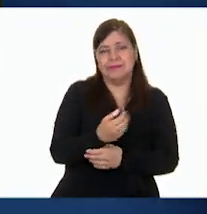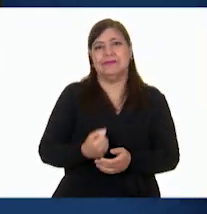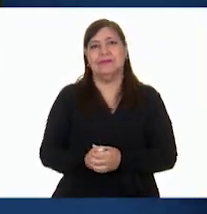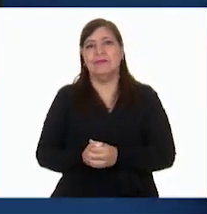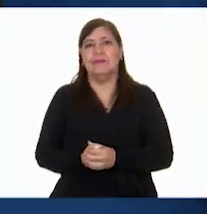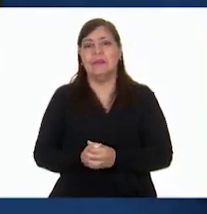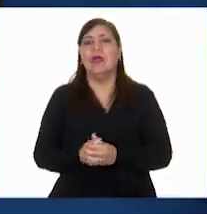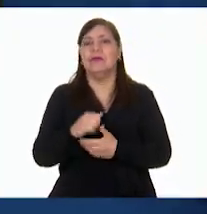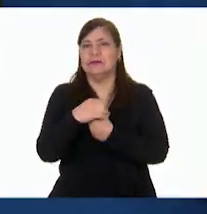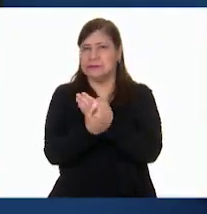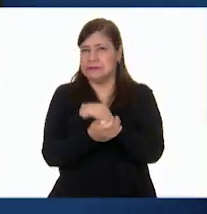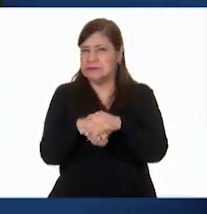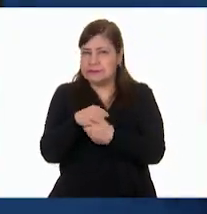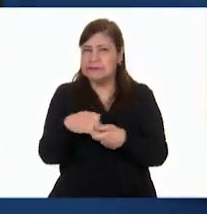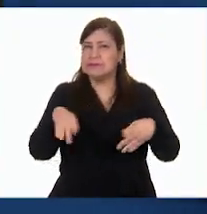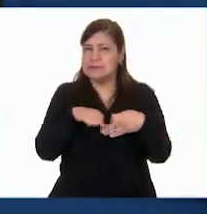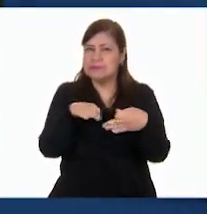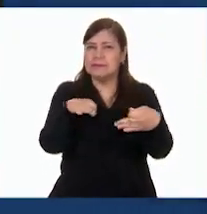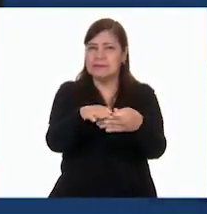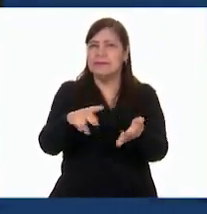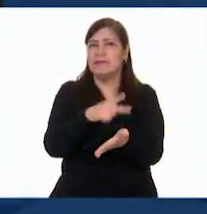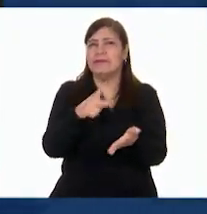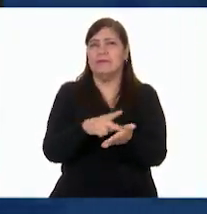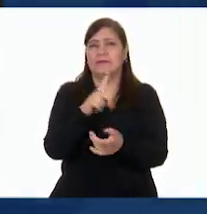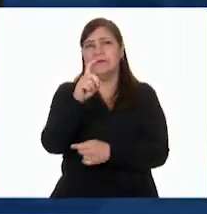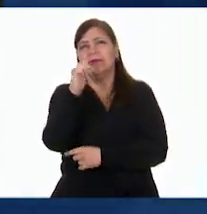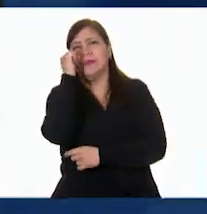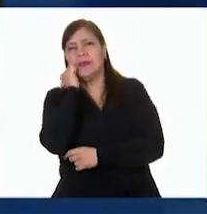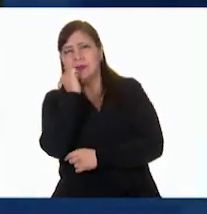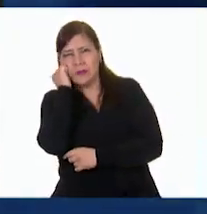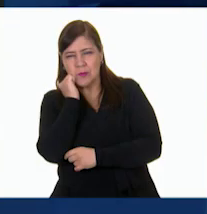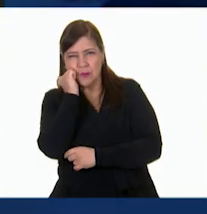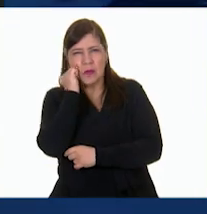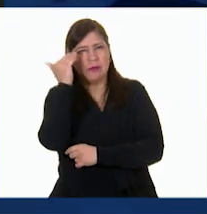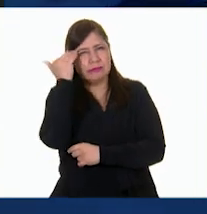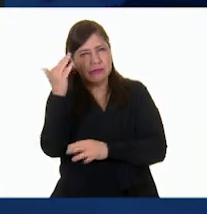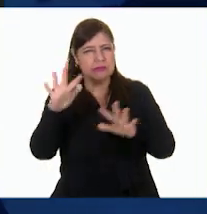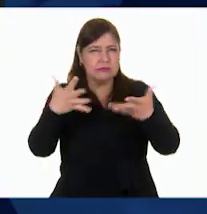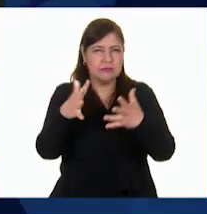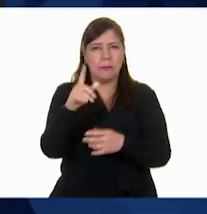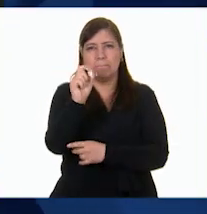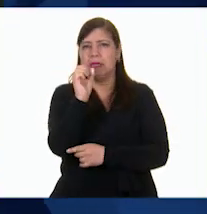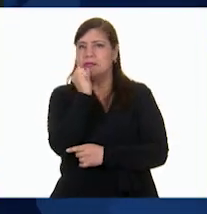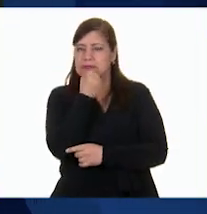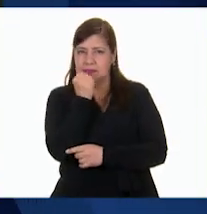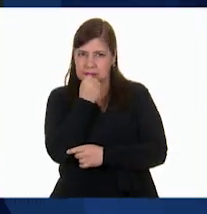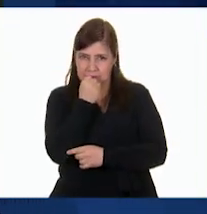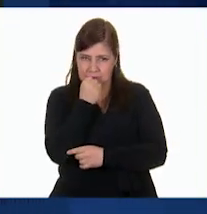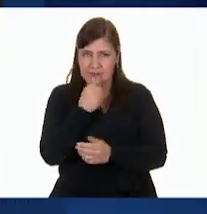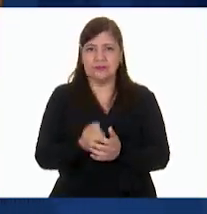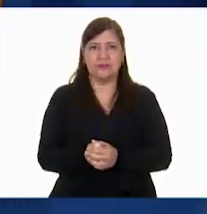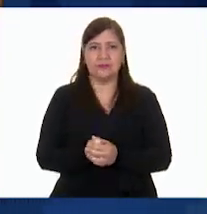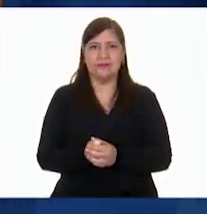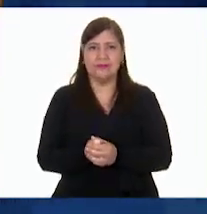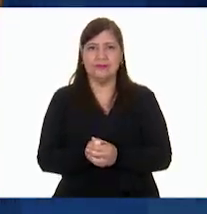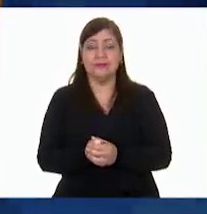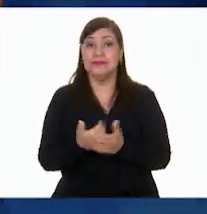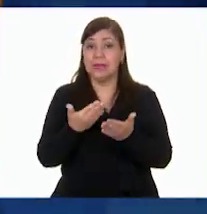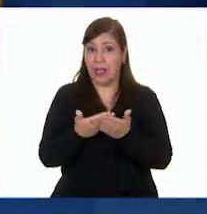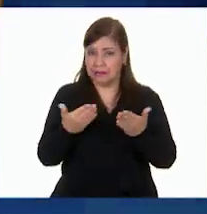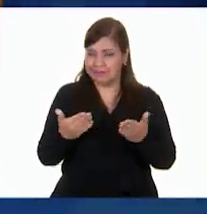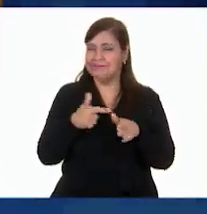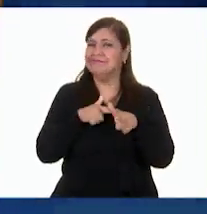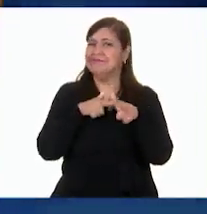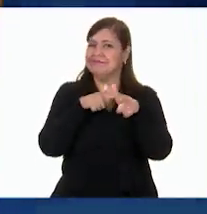cubrebocas. Lava tus manos frecuentemente con agua y con jabón, por lo menos durante 20 segundos. Ahora